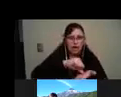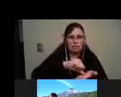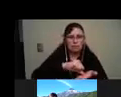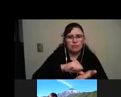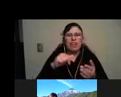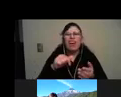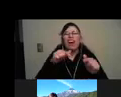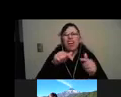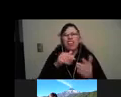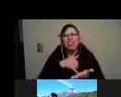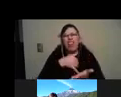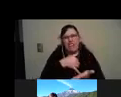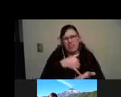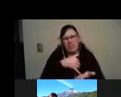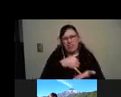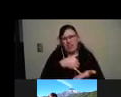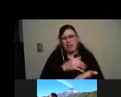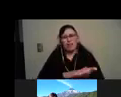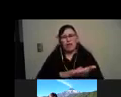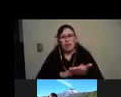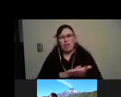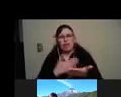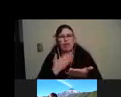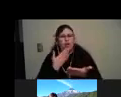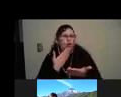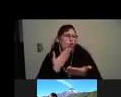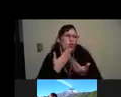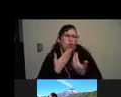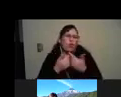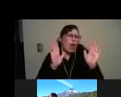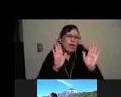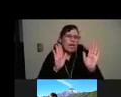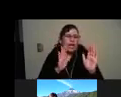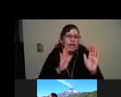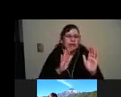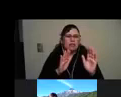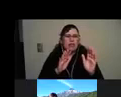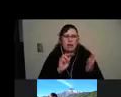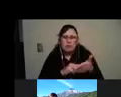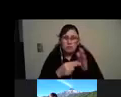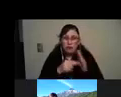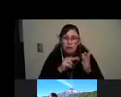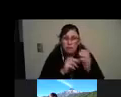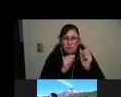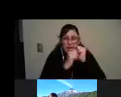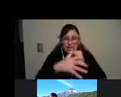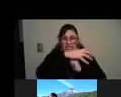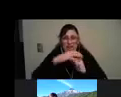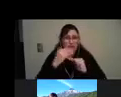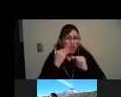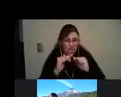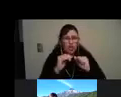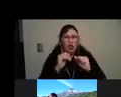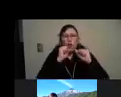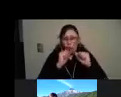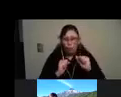Lo que significa que cualquier elemento que en un cerebro adulto no provocaría nada, sí podría provocar algún tipo de afección en un